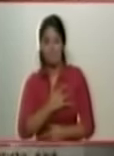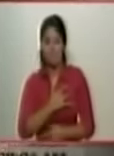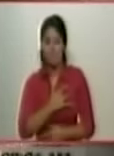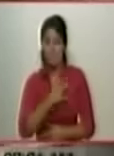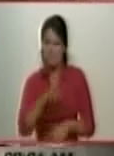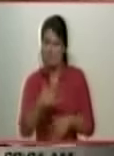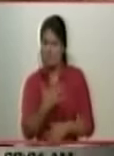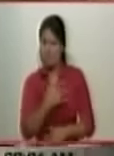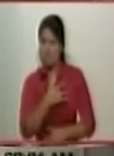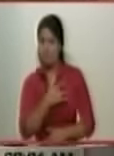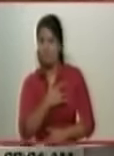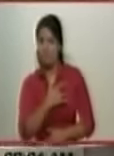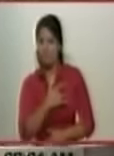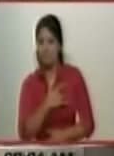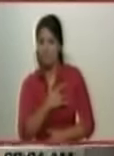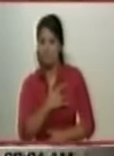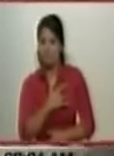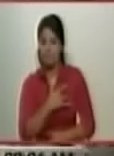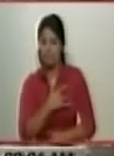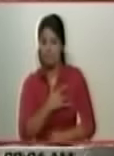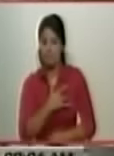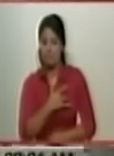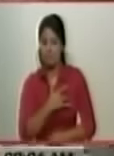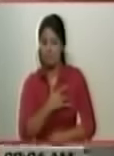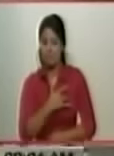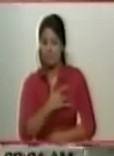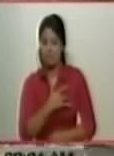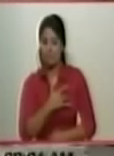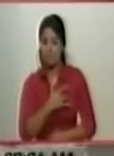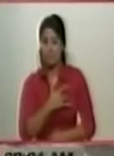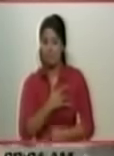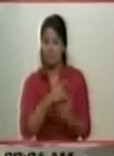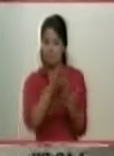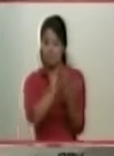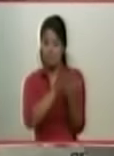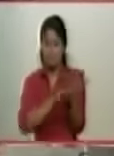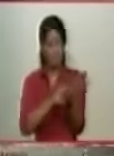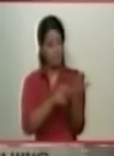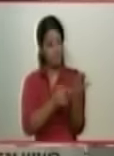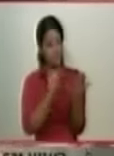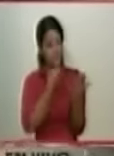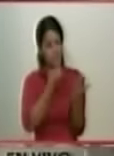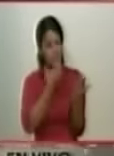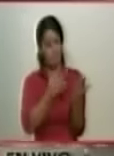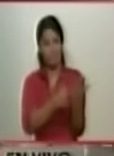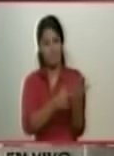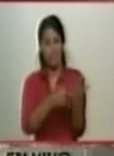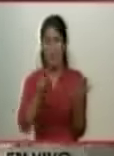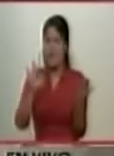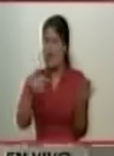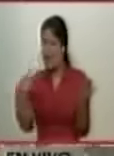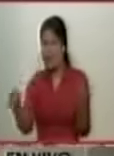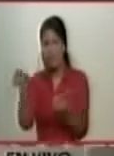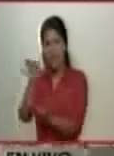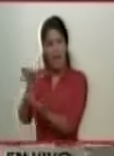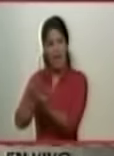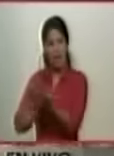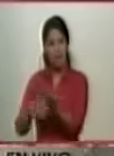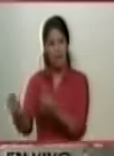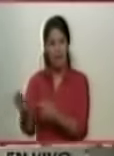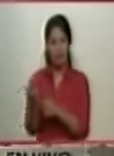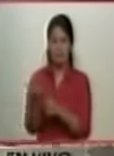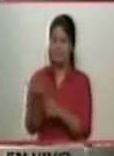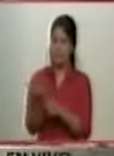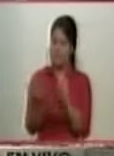memorable carta, diríamos, esa carta histórica, Yo